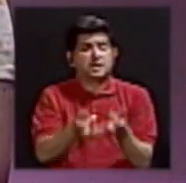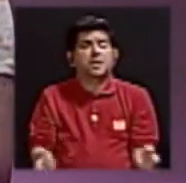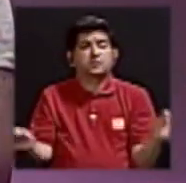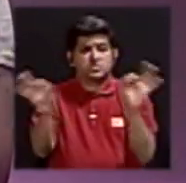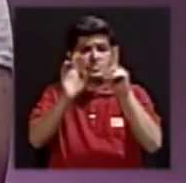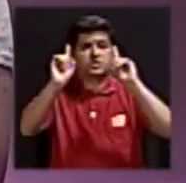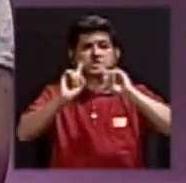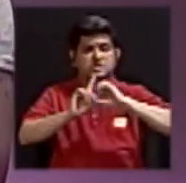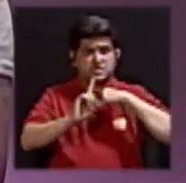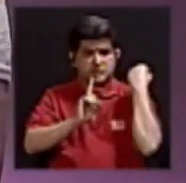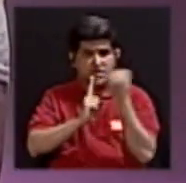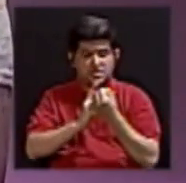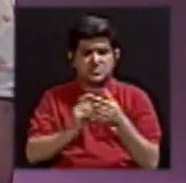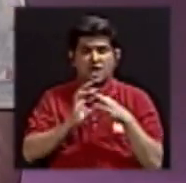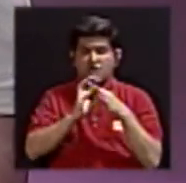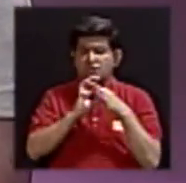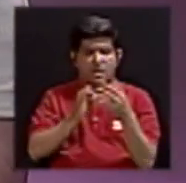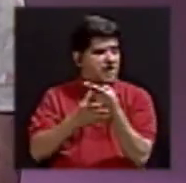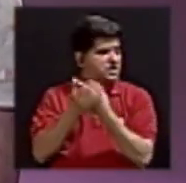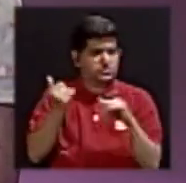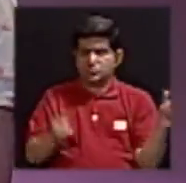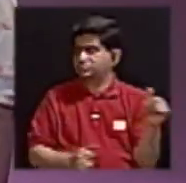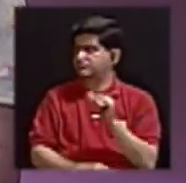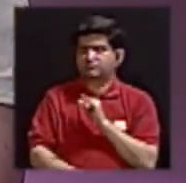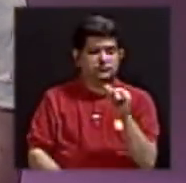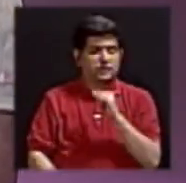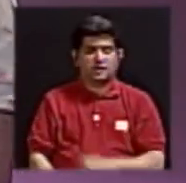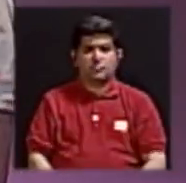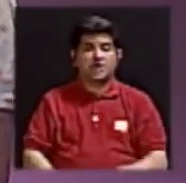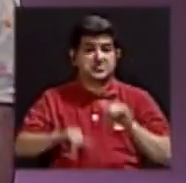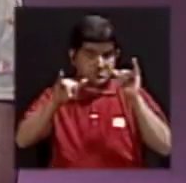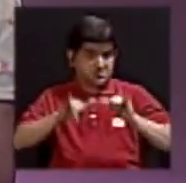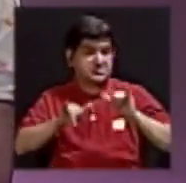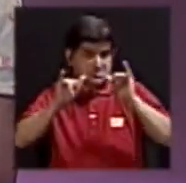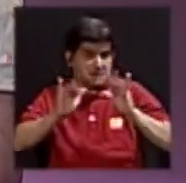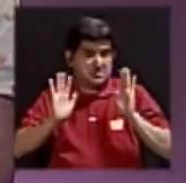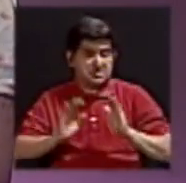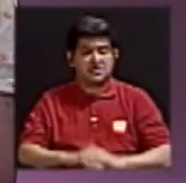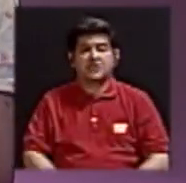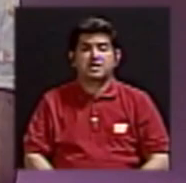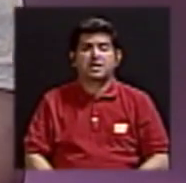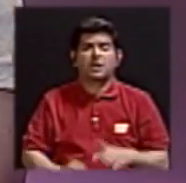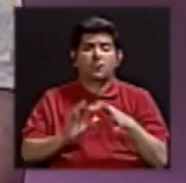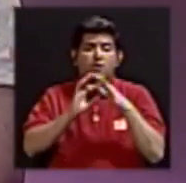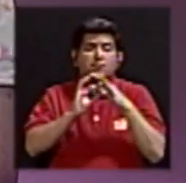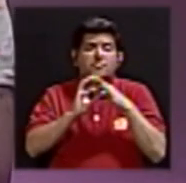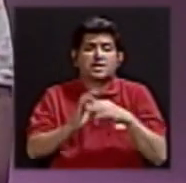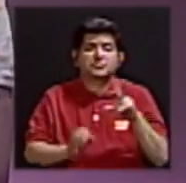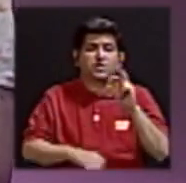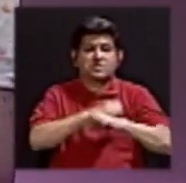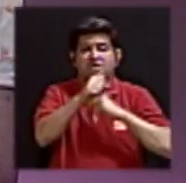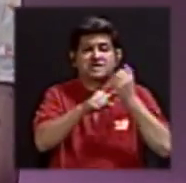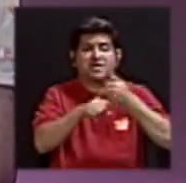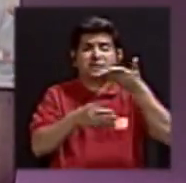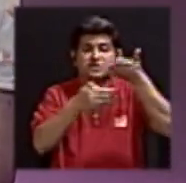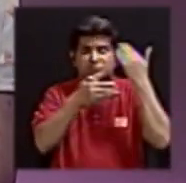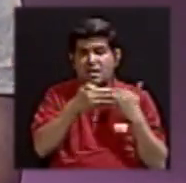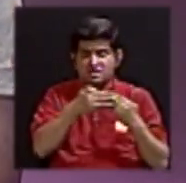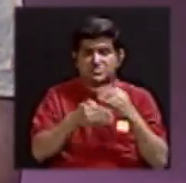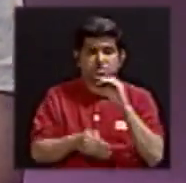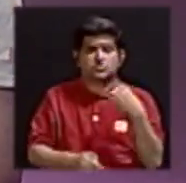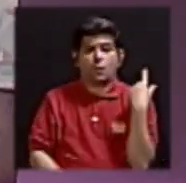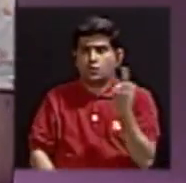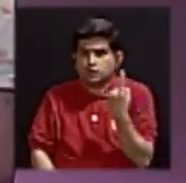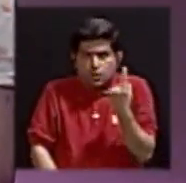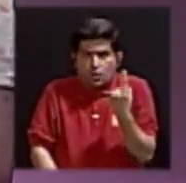Ya la relación de pareja no es la misma si todavía se mantiene, ¿verdad? Como aquella relación veinteañera que se inició, o si está